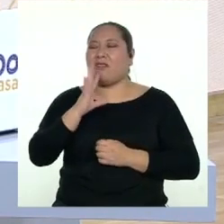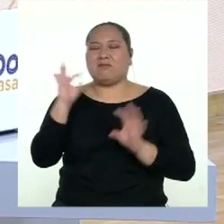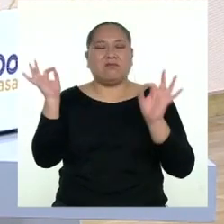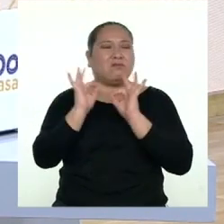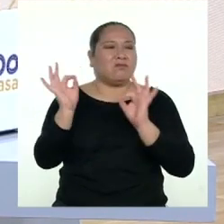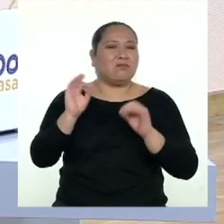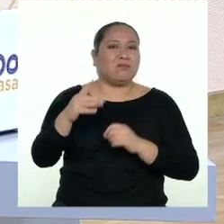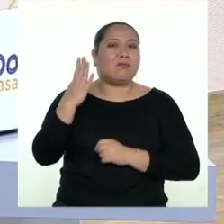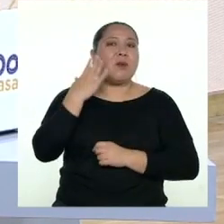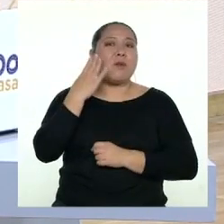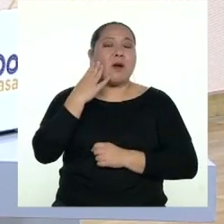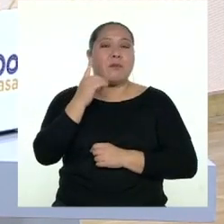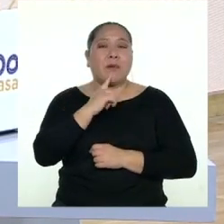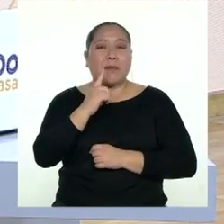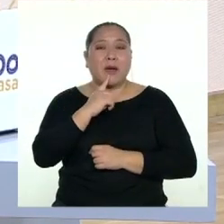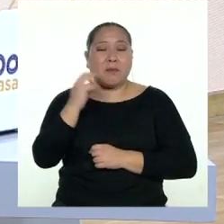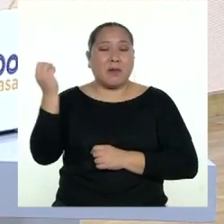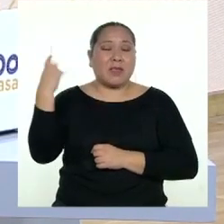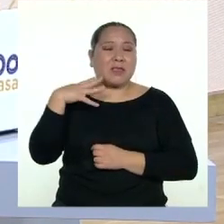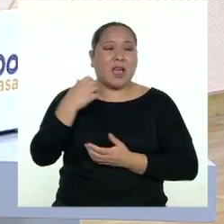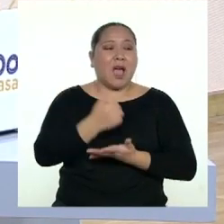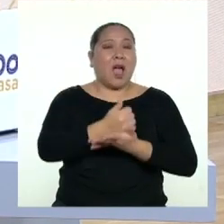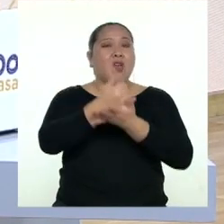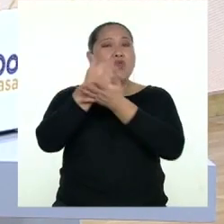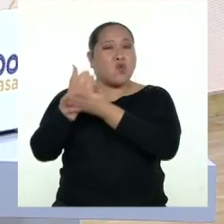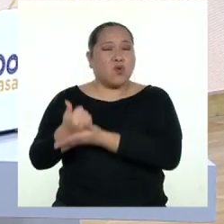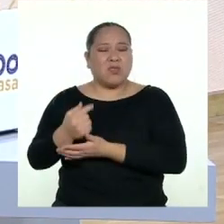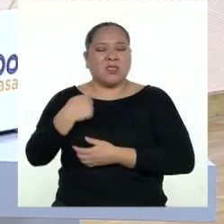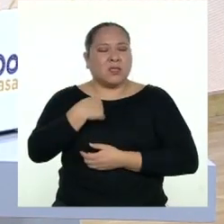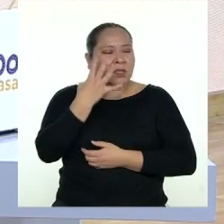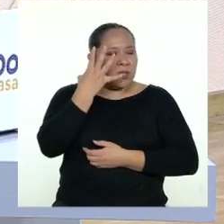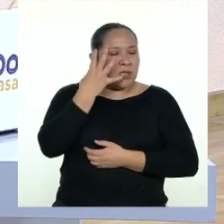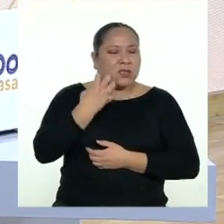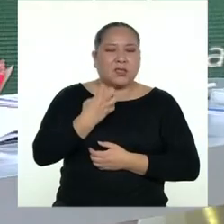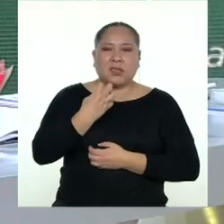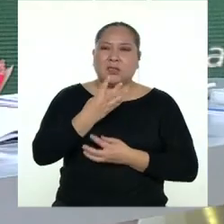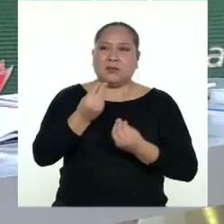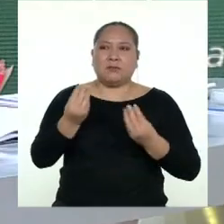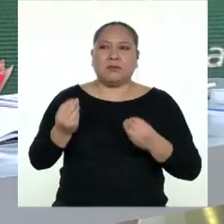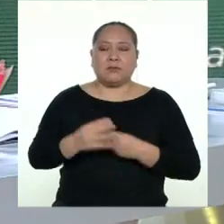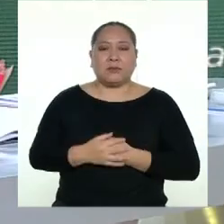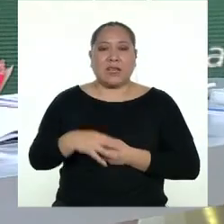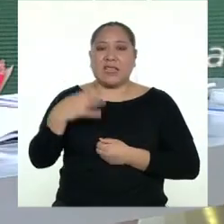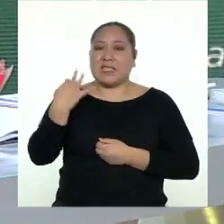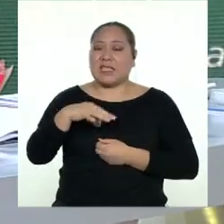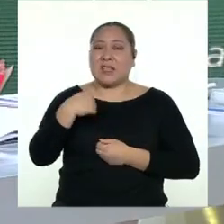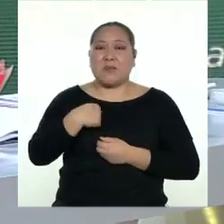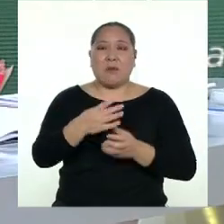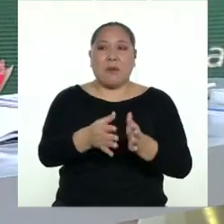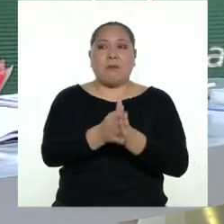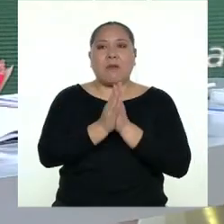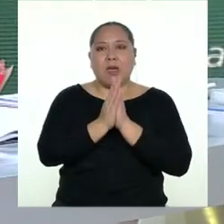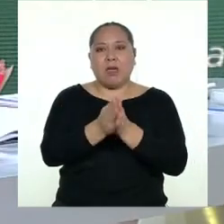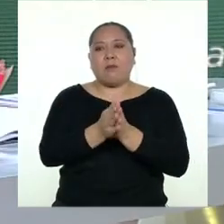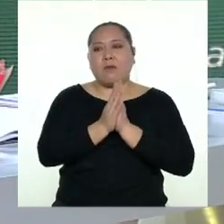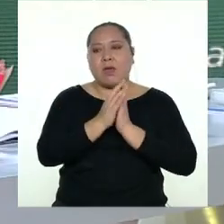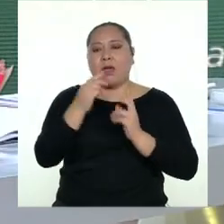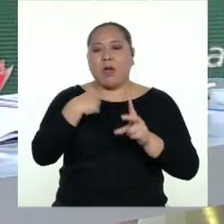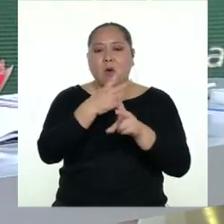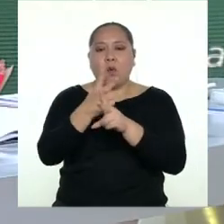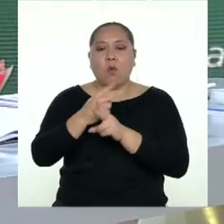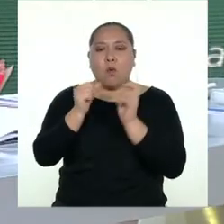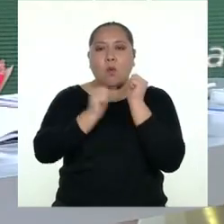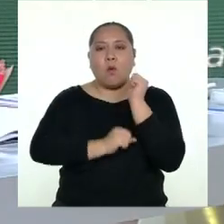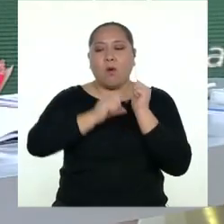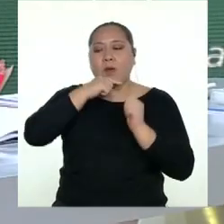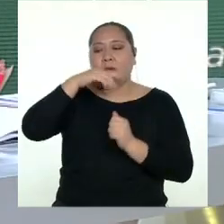Apenas mi mamá o papá me piden que les ayude con algo en la casa, me molesta mucho. Siempre me están pidiendo que cuide a mi hermana menor, o